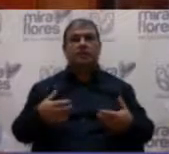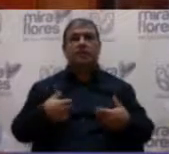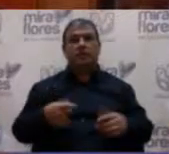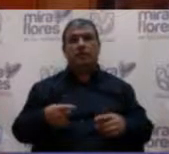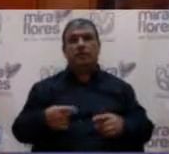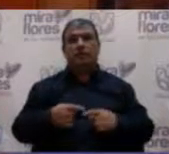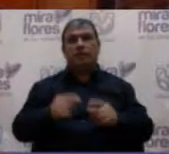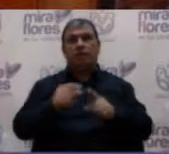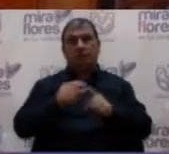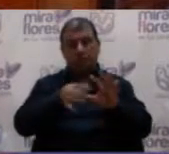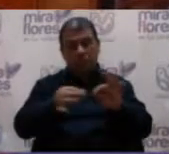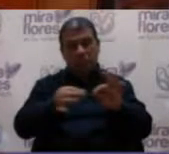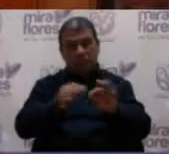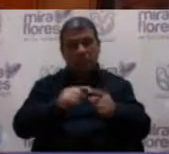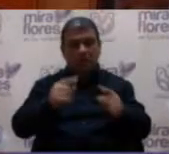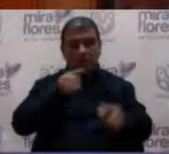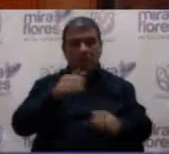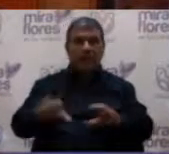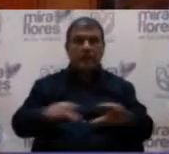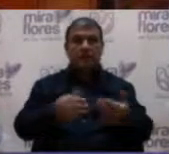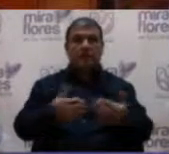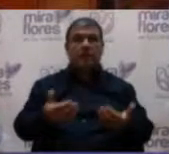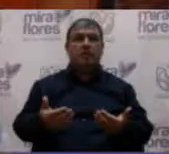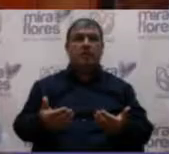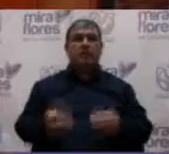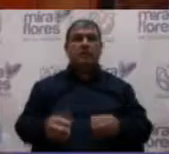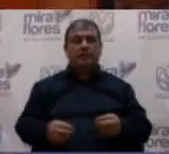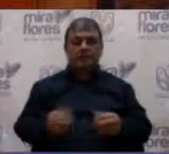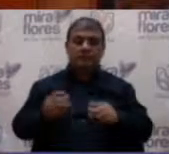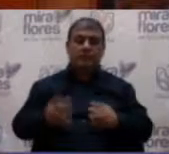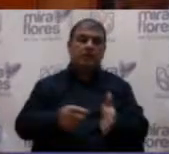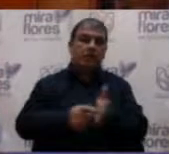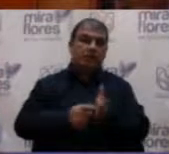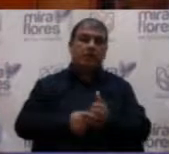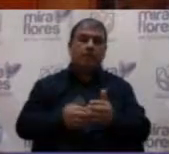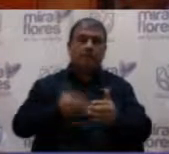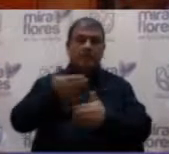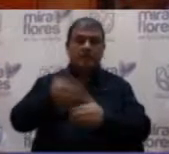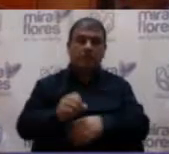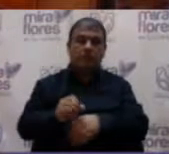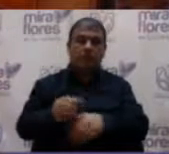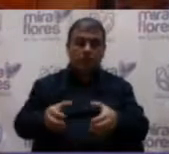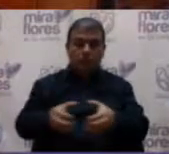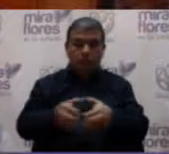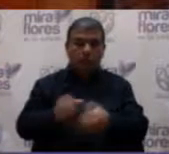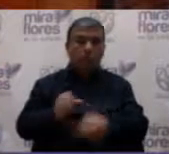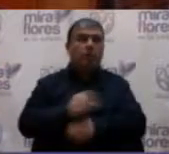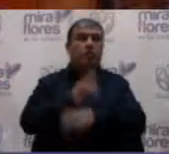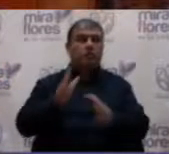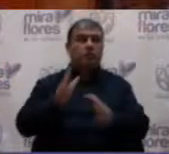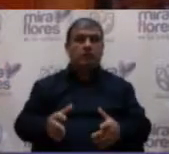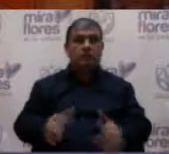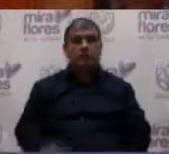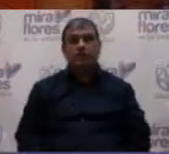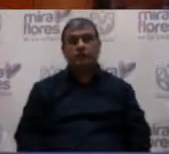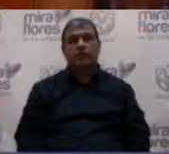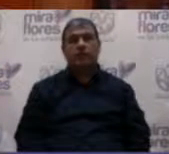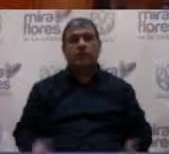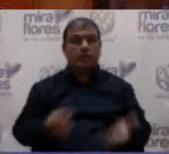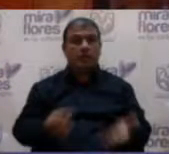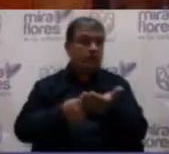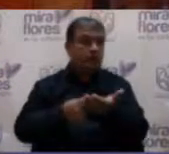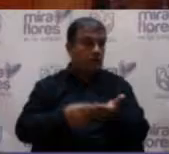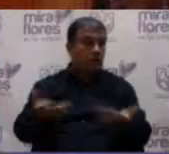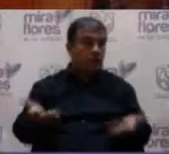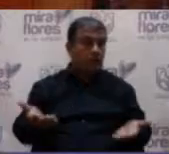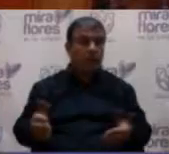expresión que hace que por hermenéutica esto tenga que pasar por el Consejo, ¿no? Muy bien, vamos entonces a someter